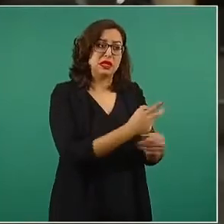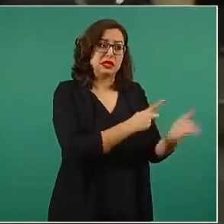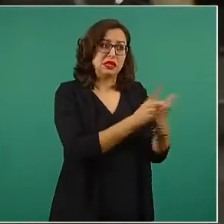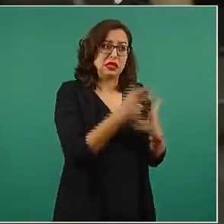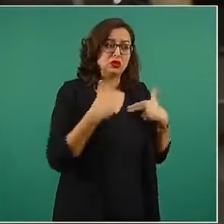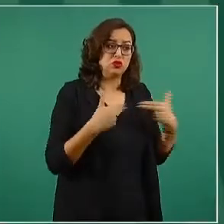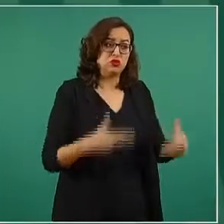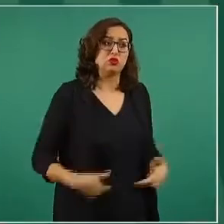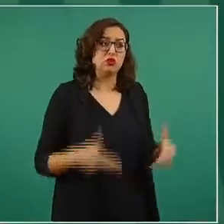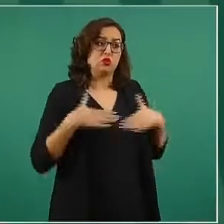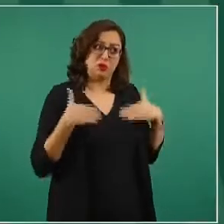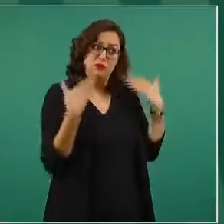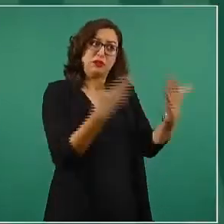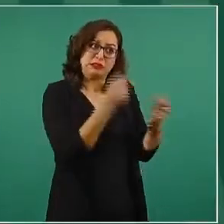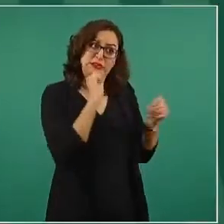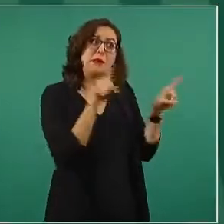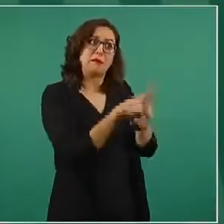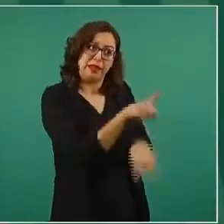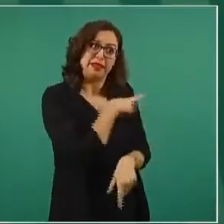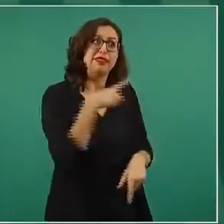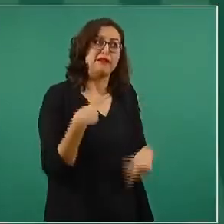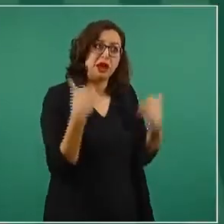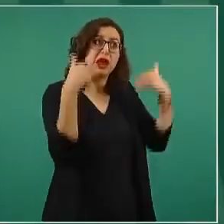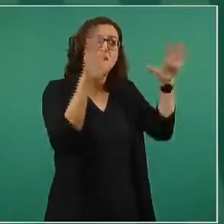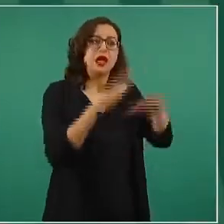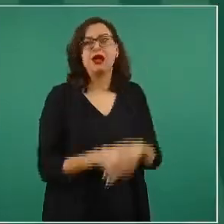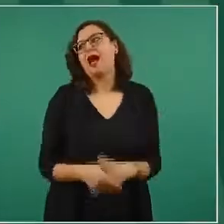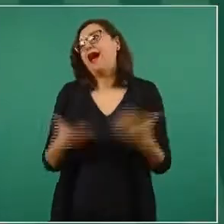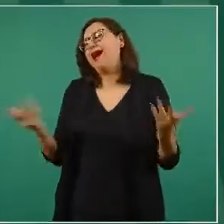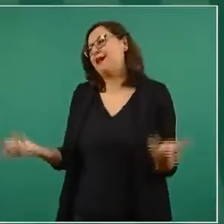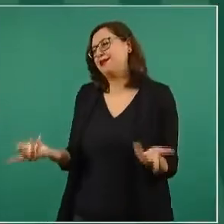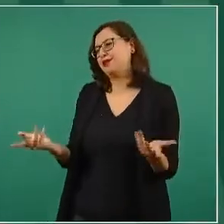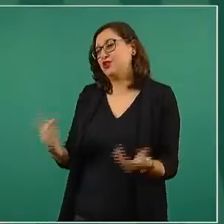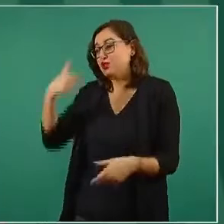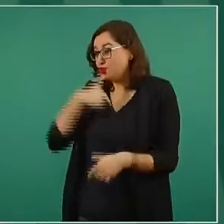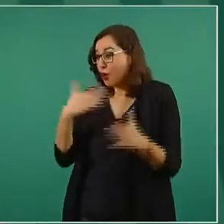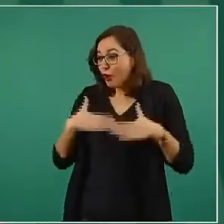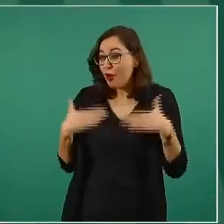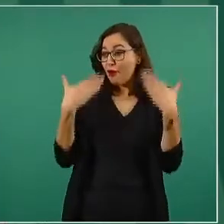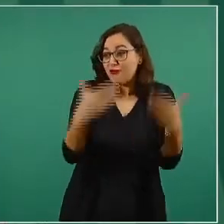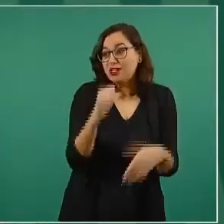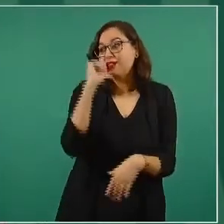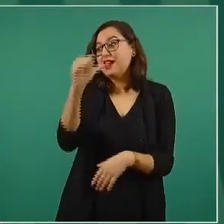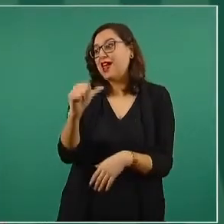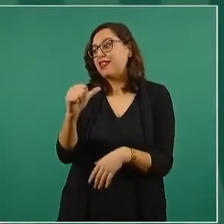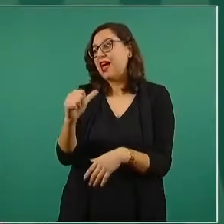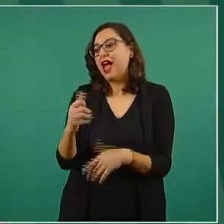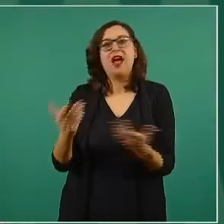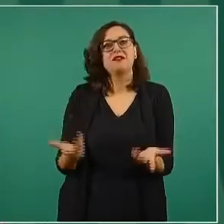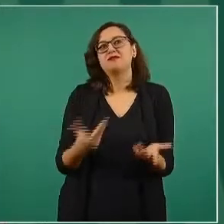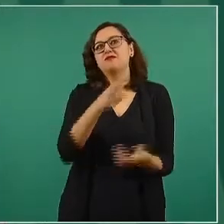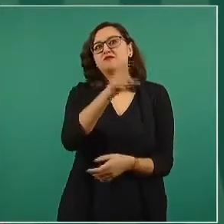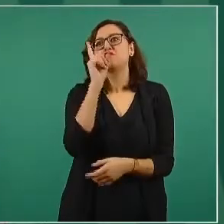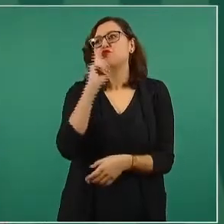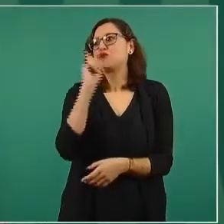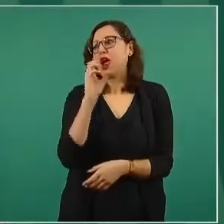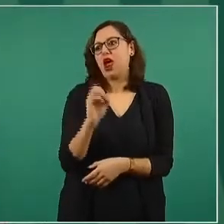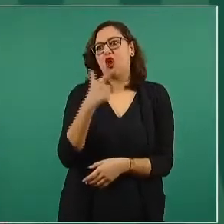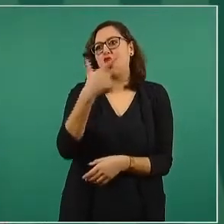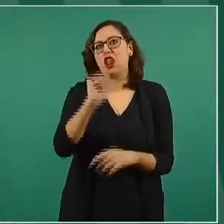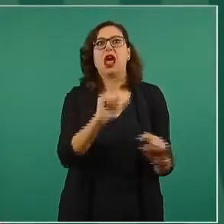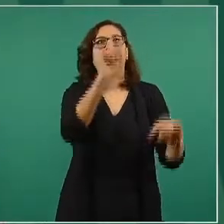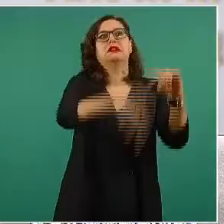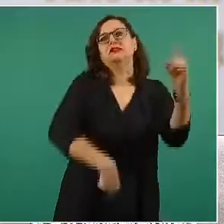Mire, si no le tuviese yo confianza, pues no estaría la licenciada Olga Sánchez Cordero